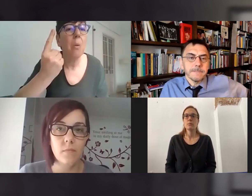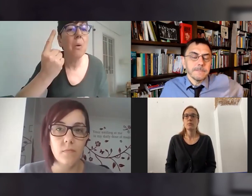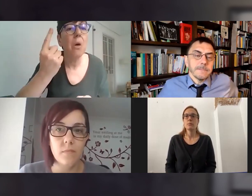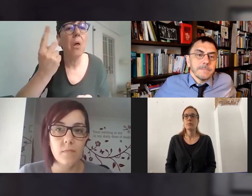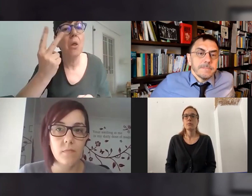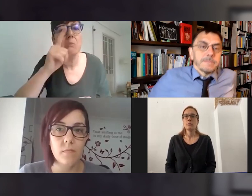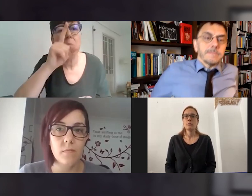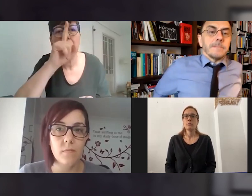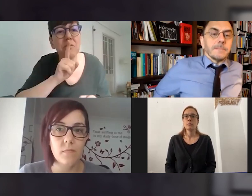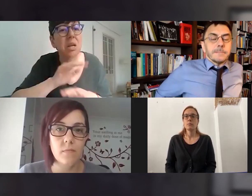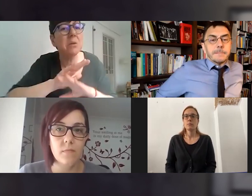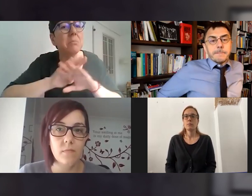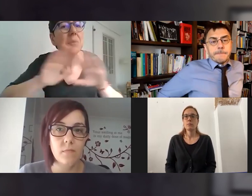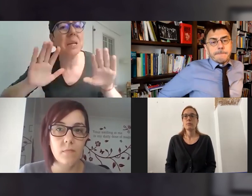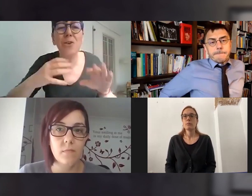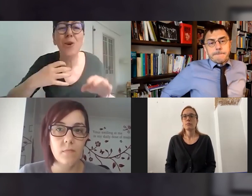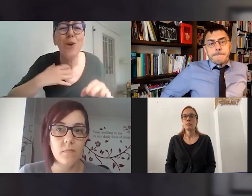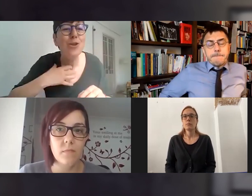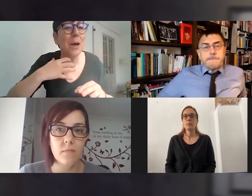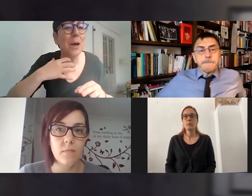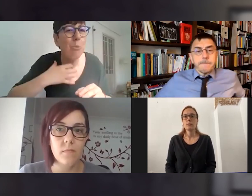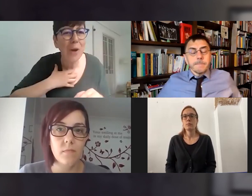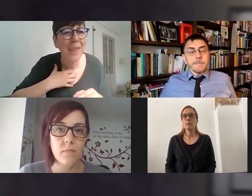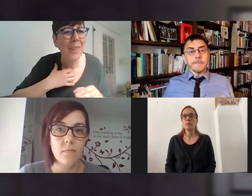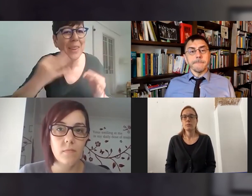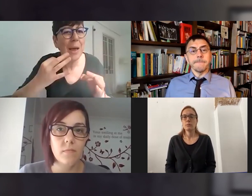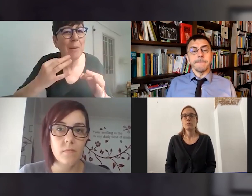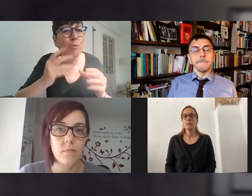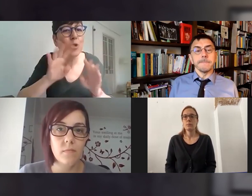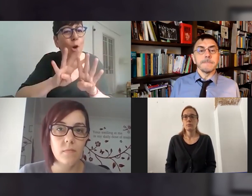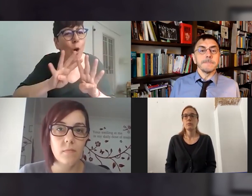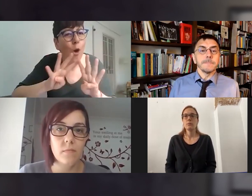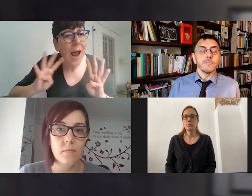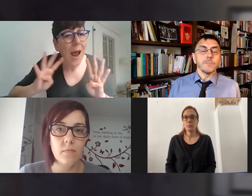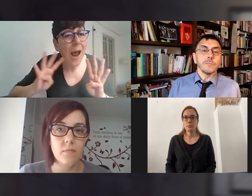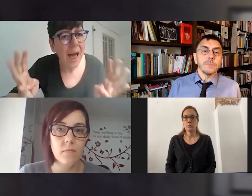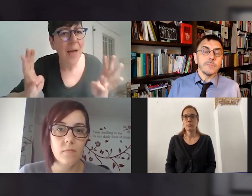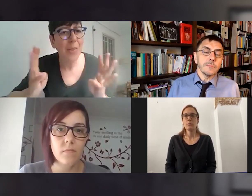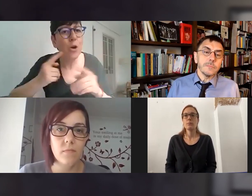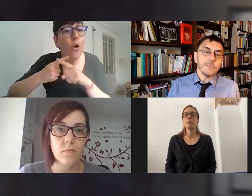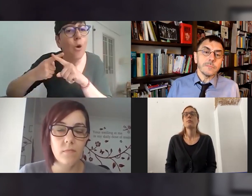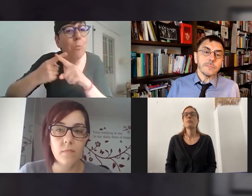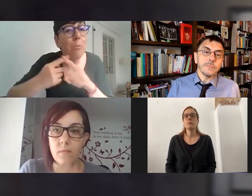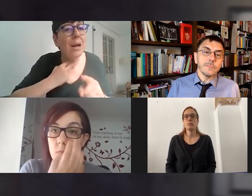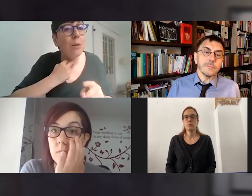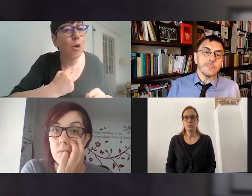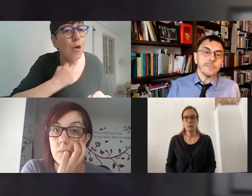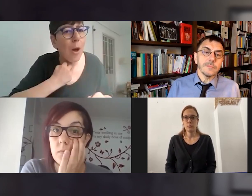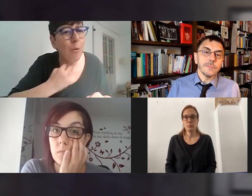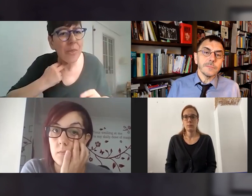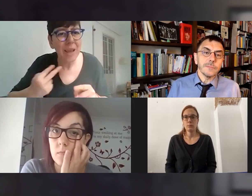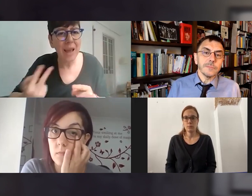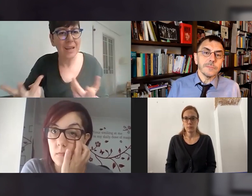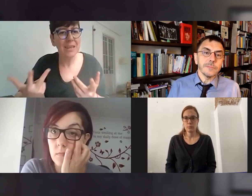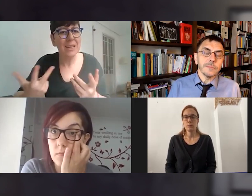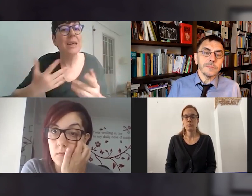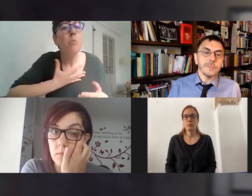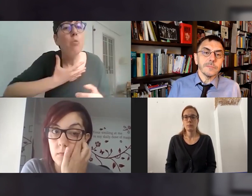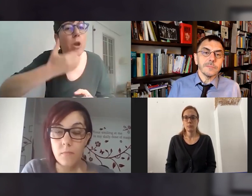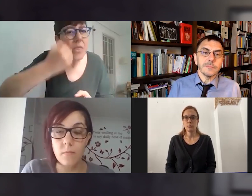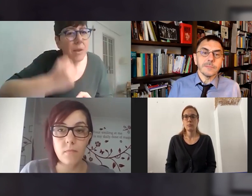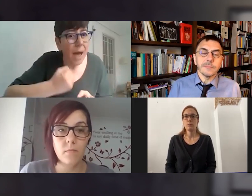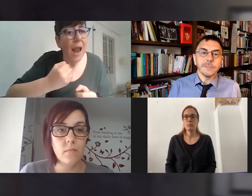en la Comunidad Valenciana, bueno, siempre hemos tenido como uno o dos perfiles y eso no puede ser. Debemos trabajar la